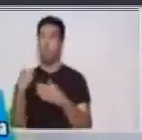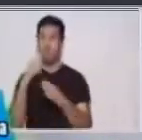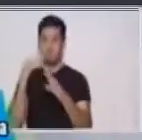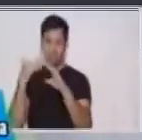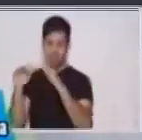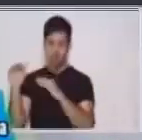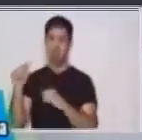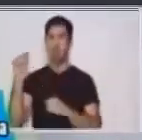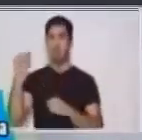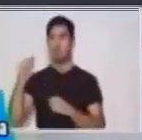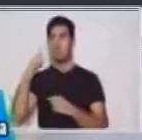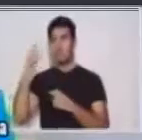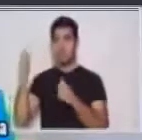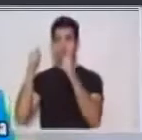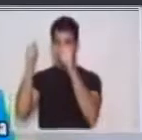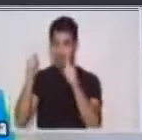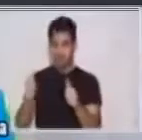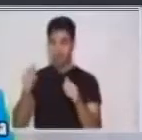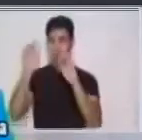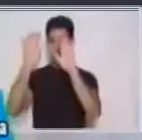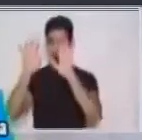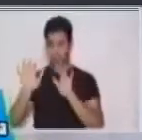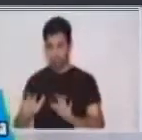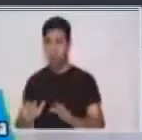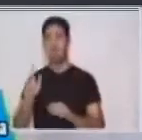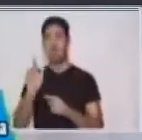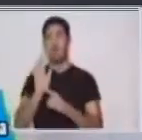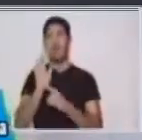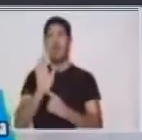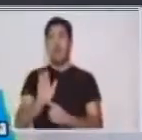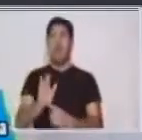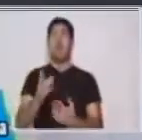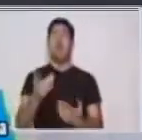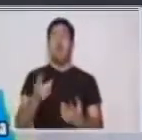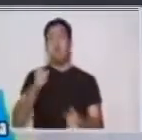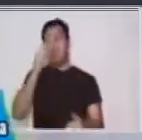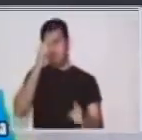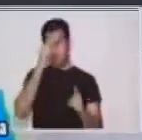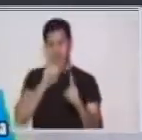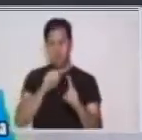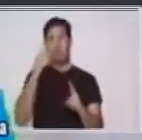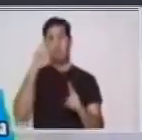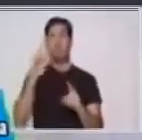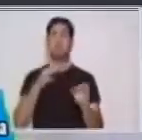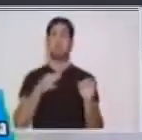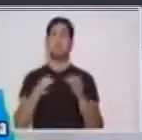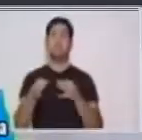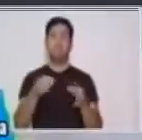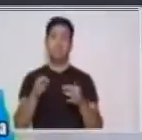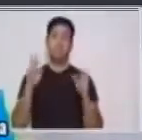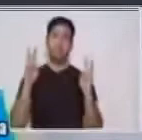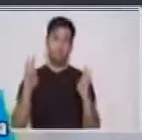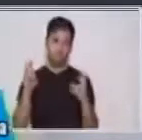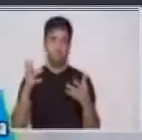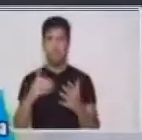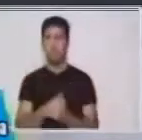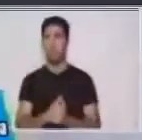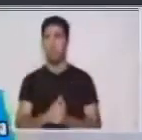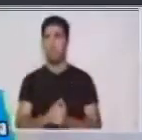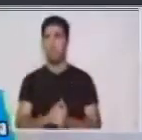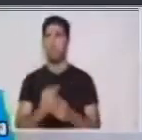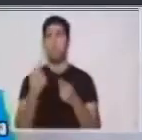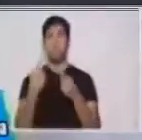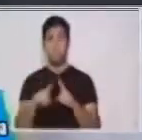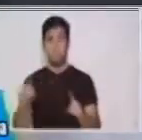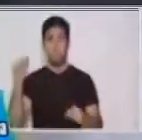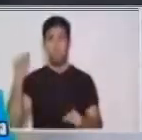Estos textos tienen intenciones, que es de disuadir y por medio de un discurso. Pero el